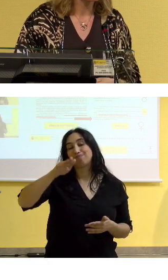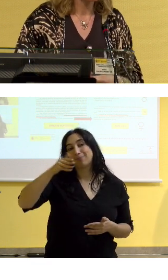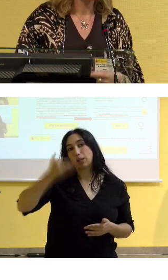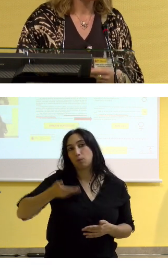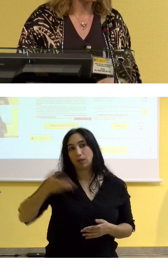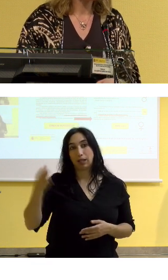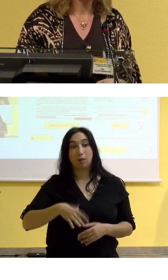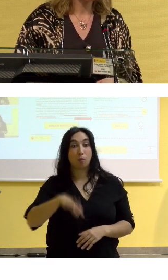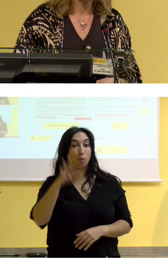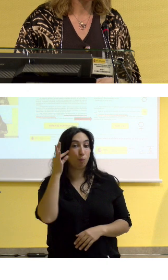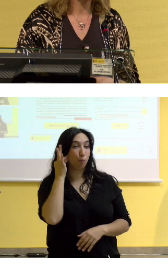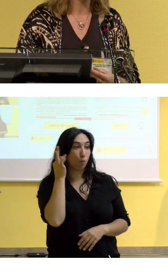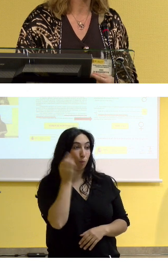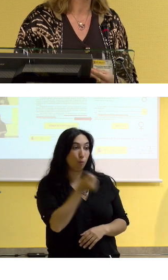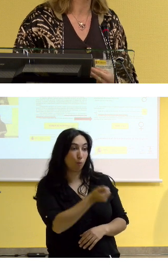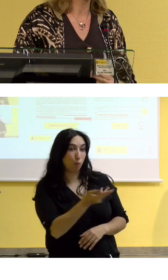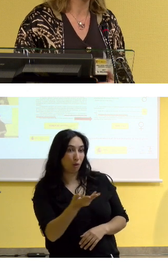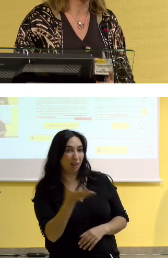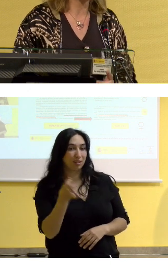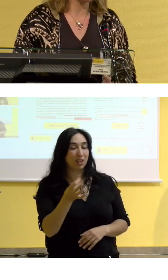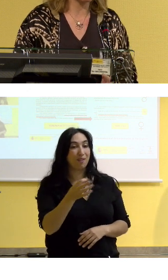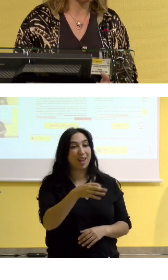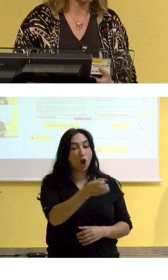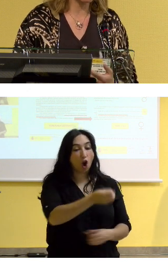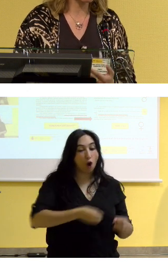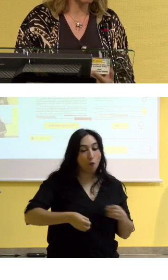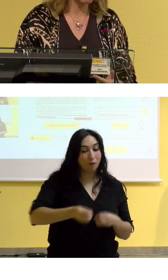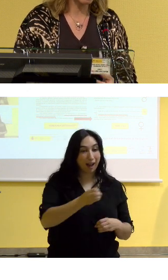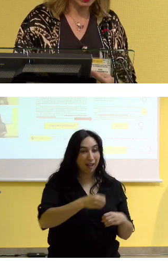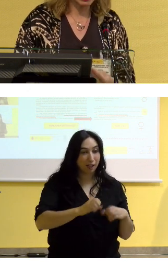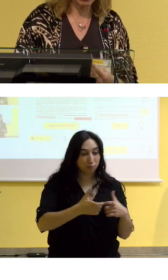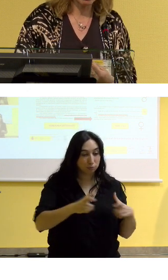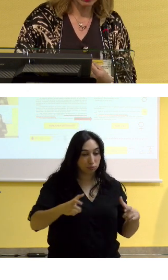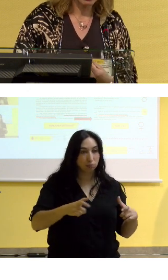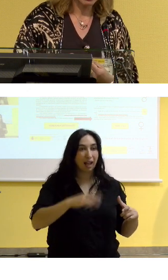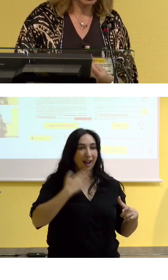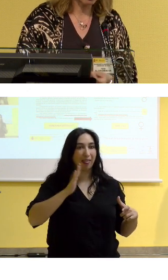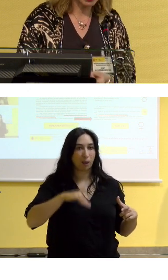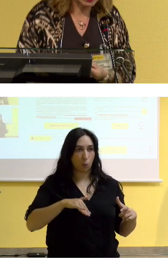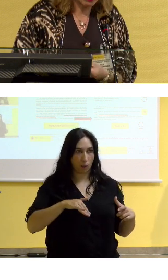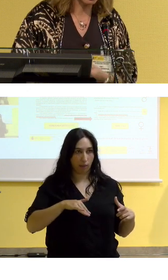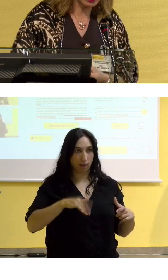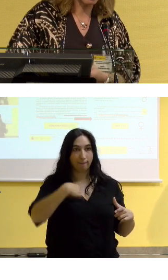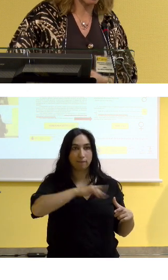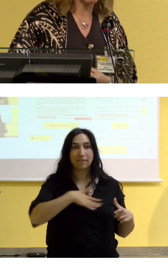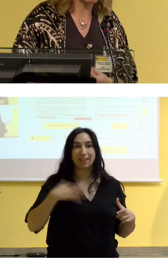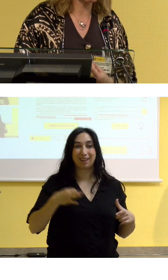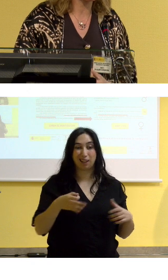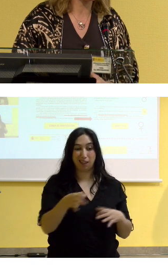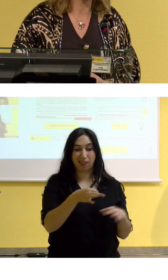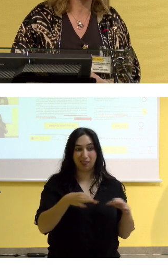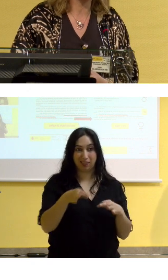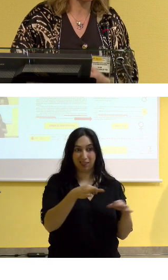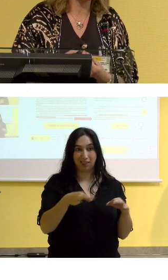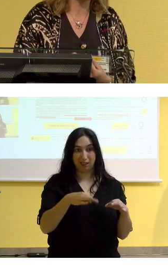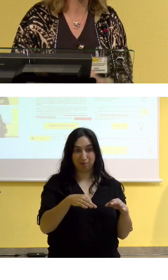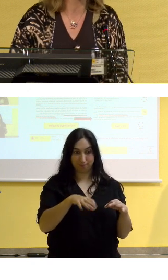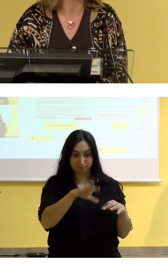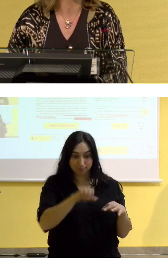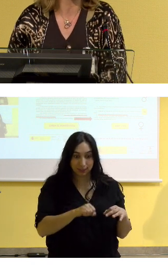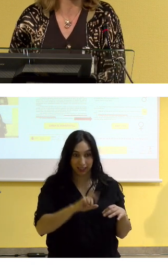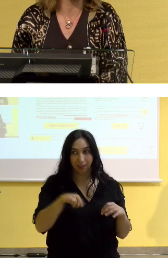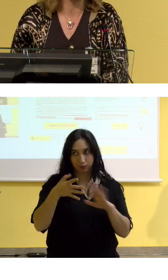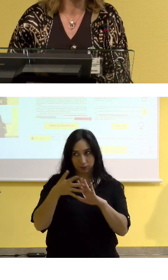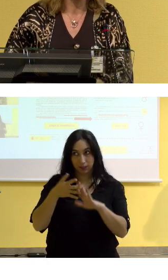mujeres tengamos una reserva ovárica adecuada, porque nosotros lo que queremos es conseguir ovocitos, que os lo voy a explicar luego, para poder